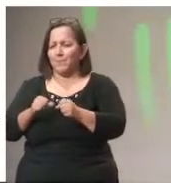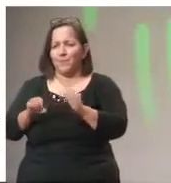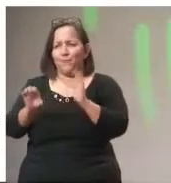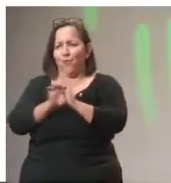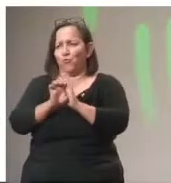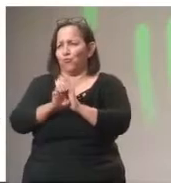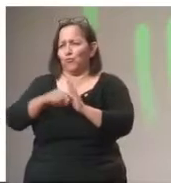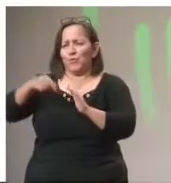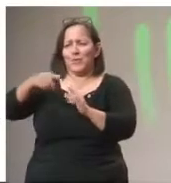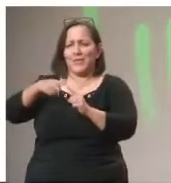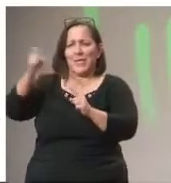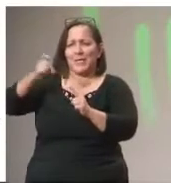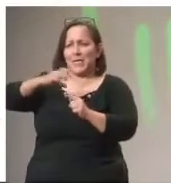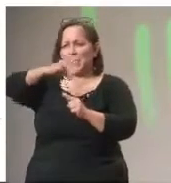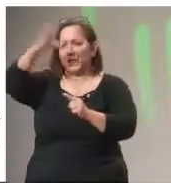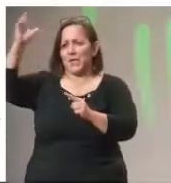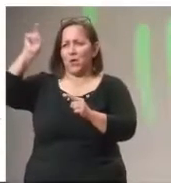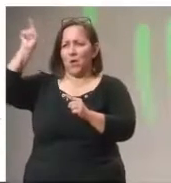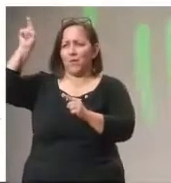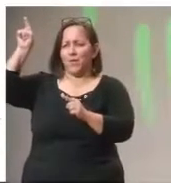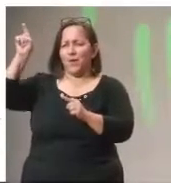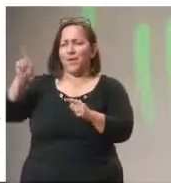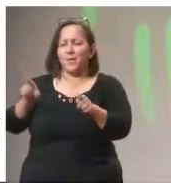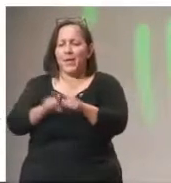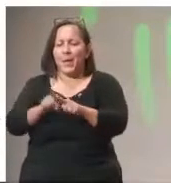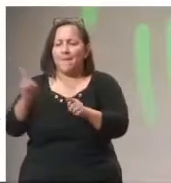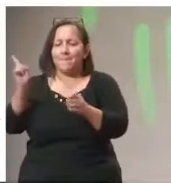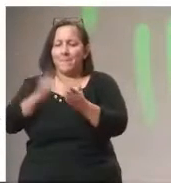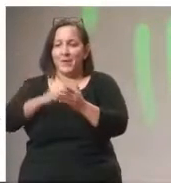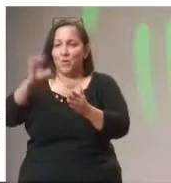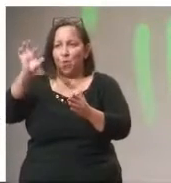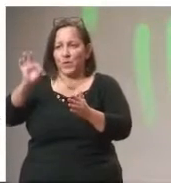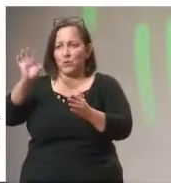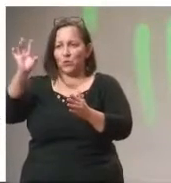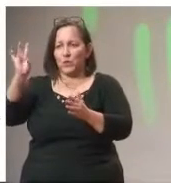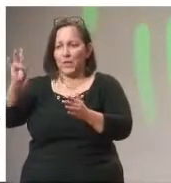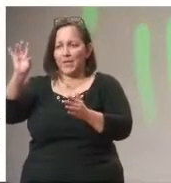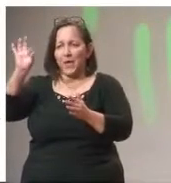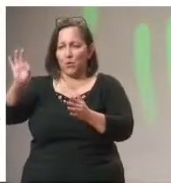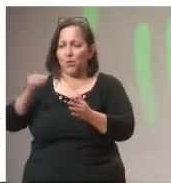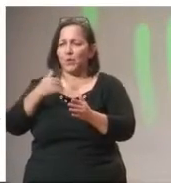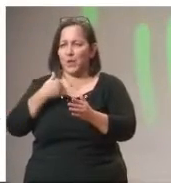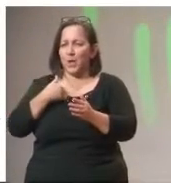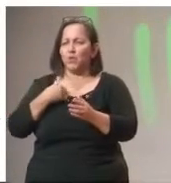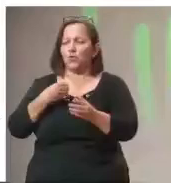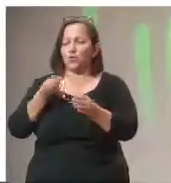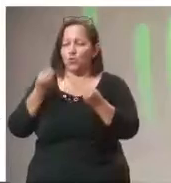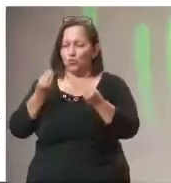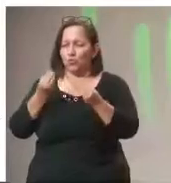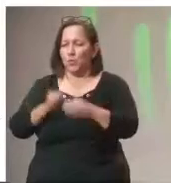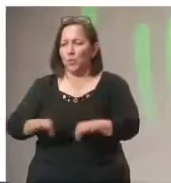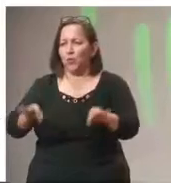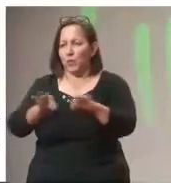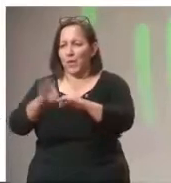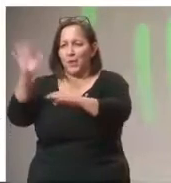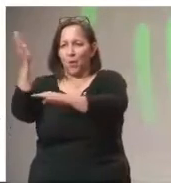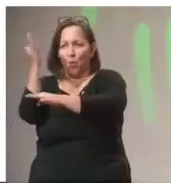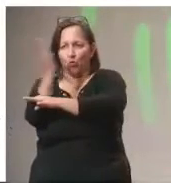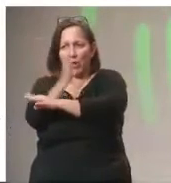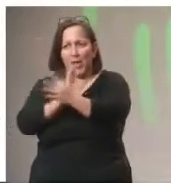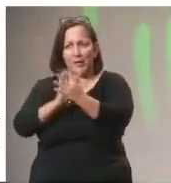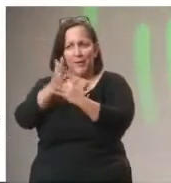encontrar. Entonces, en 1979 teníamos una proporción de bosque importante a través de toda la cuenca,